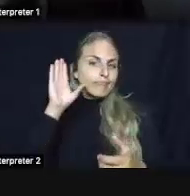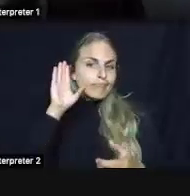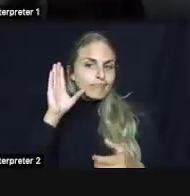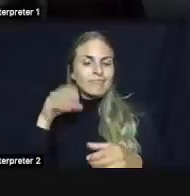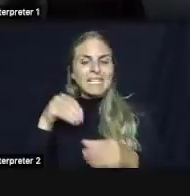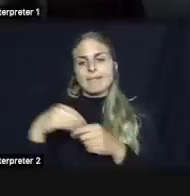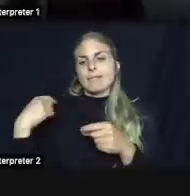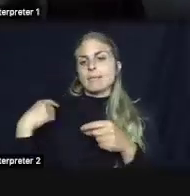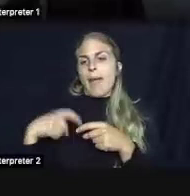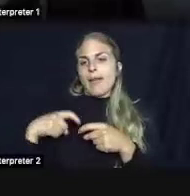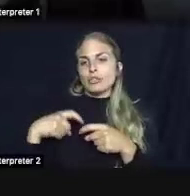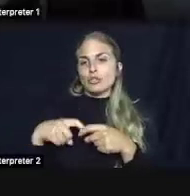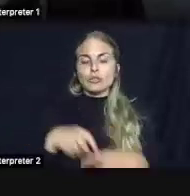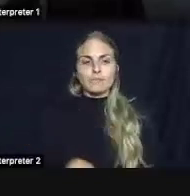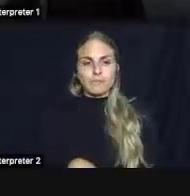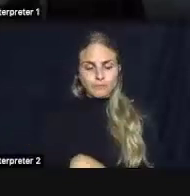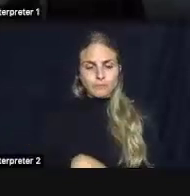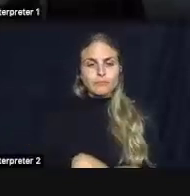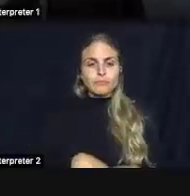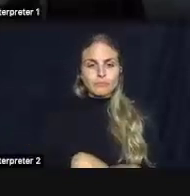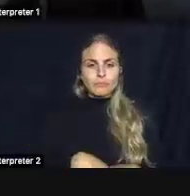necesitan escuchar en español.